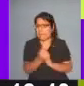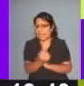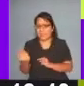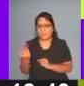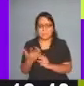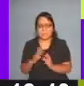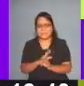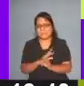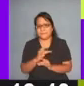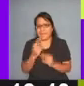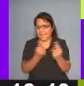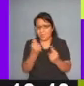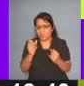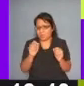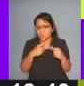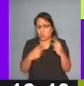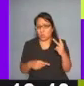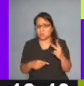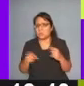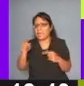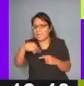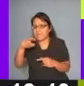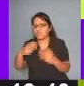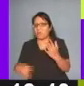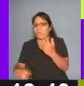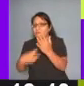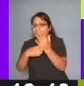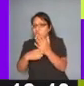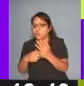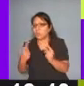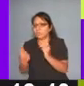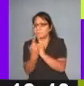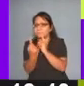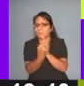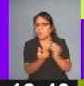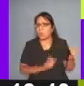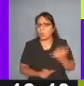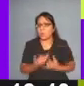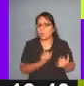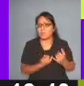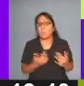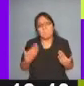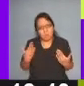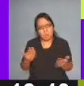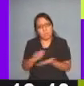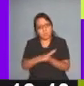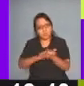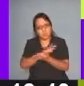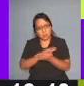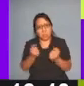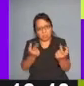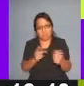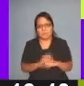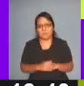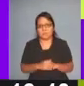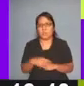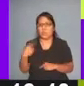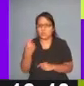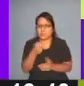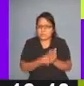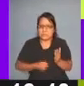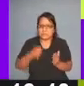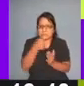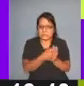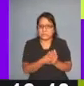me han transmitido obviamente los distintos funcionarios que vimos, son solucionables. Con sacrificio y con